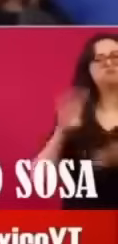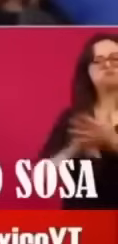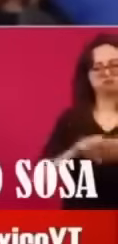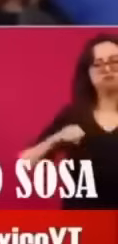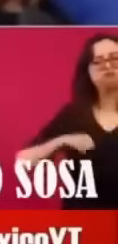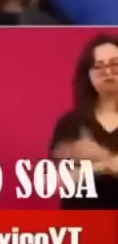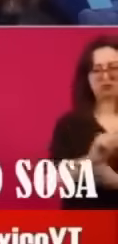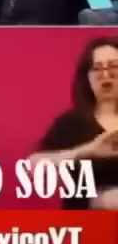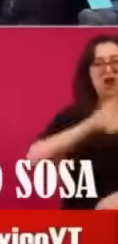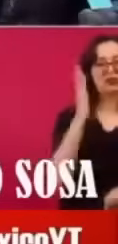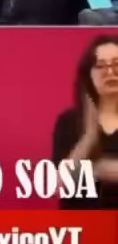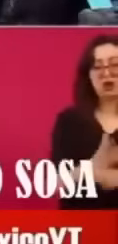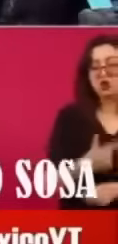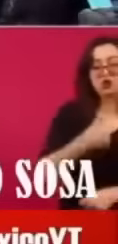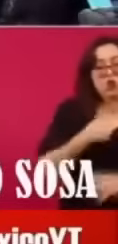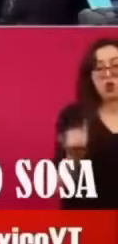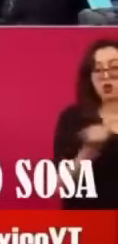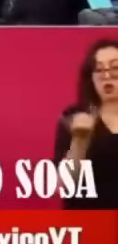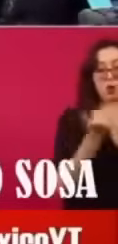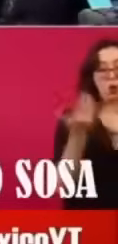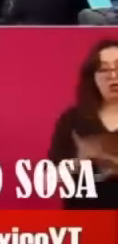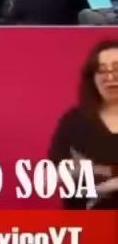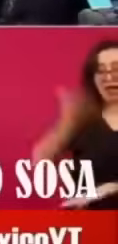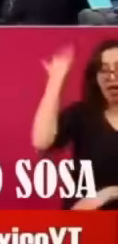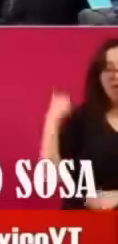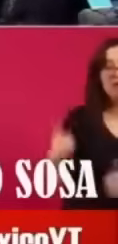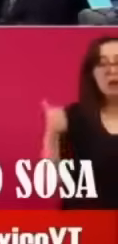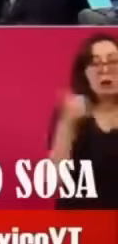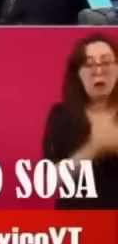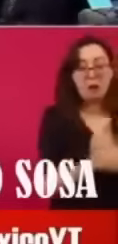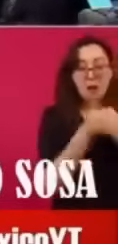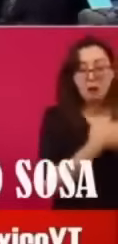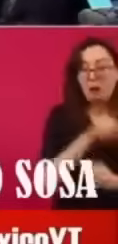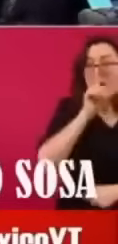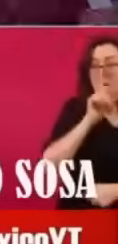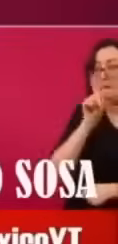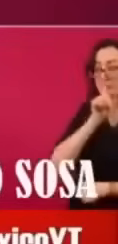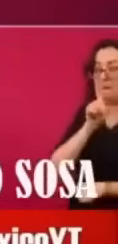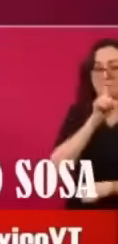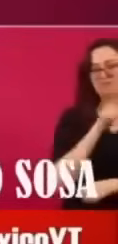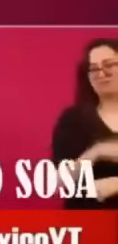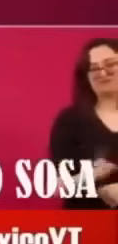digamos, presidentes del periodo neoliberal. No somos iguales.